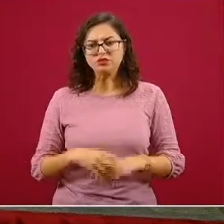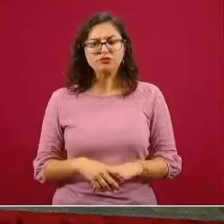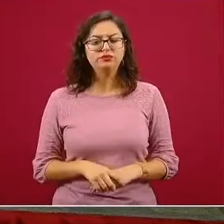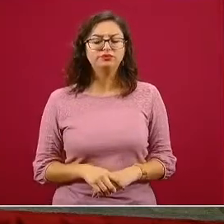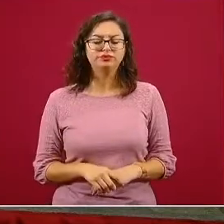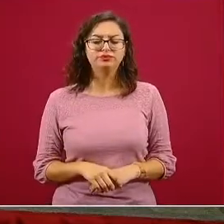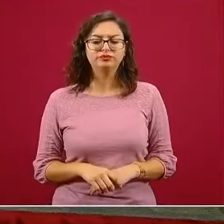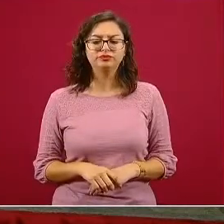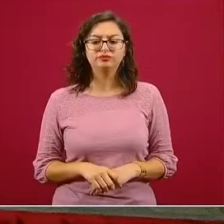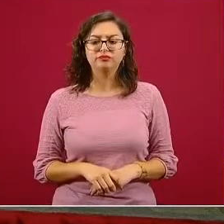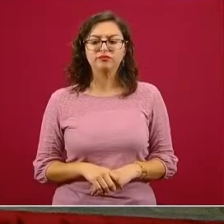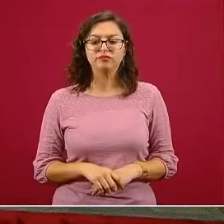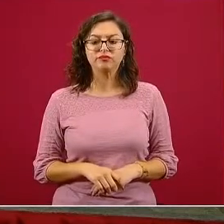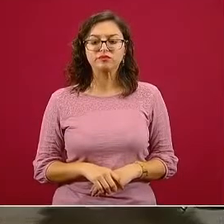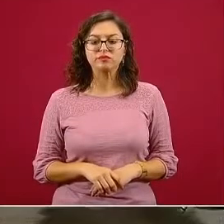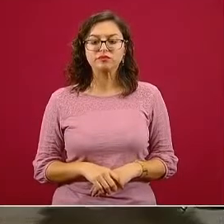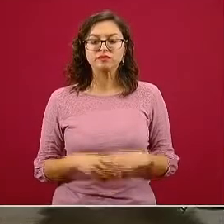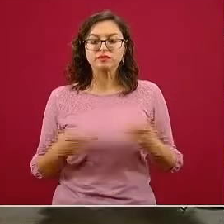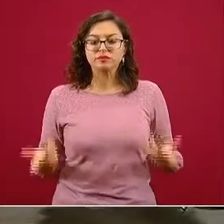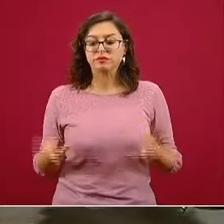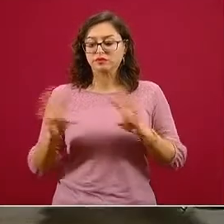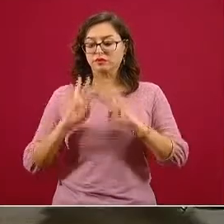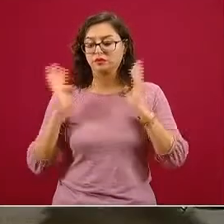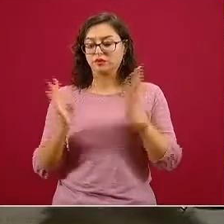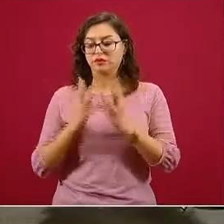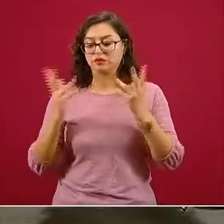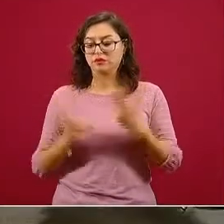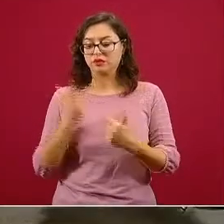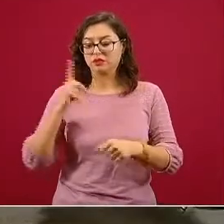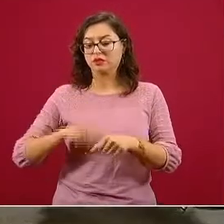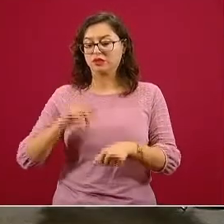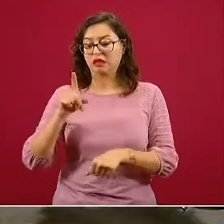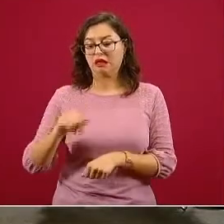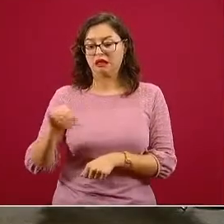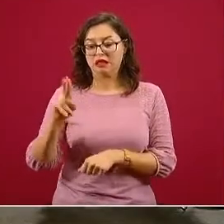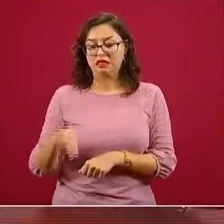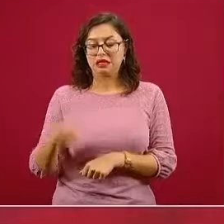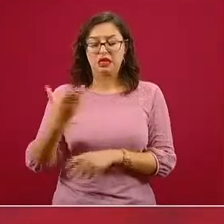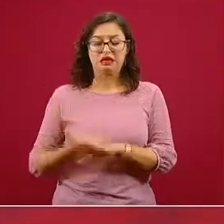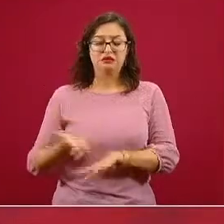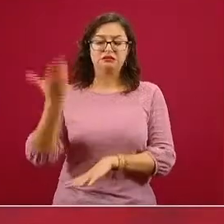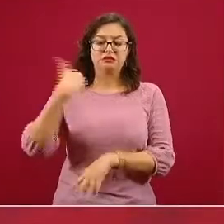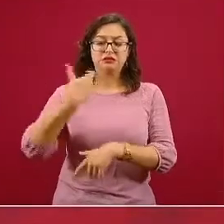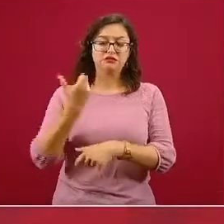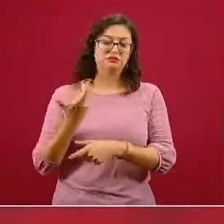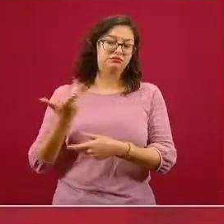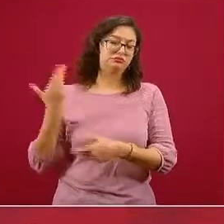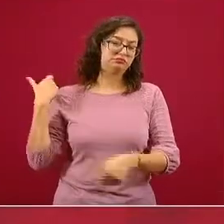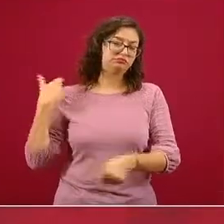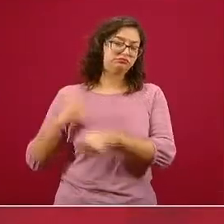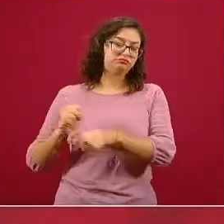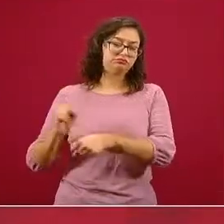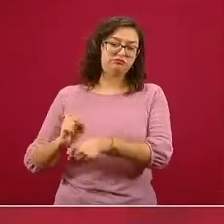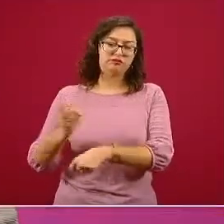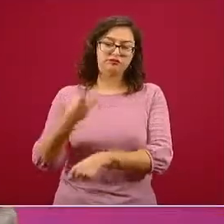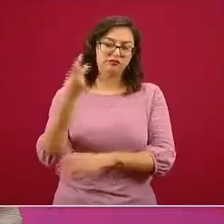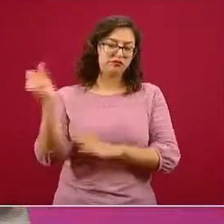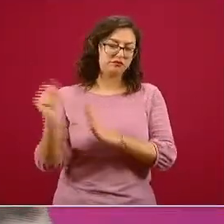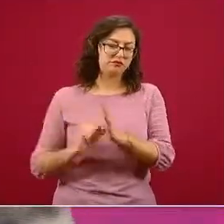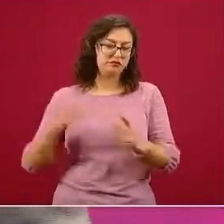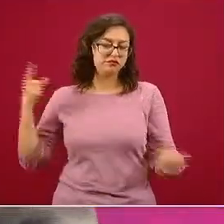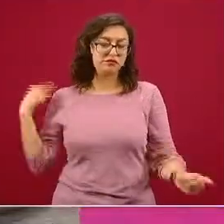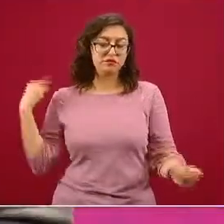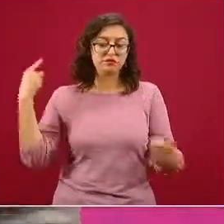Comentábamos que el Consejo General del Instituto Nacional Electoral, desde hace varias semanas, prácticamente 2